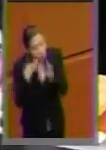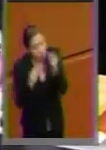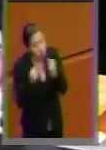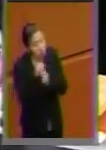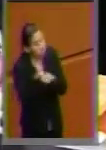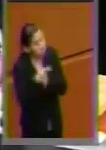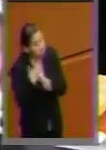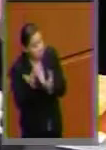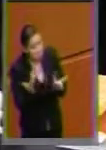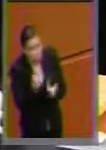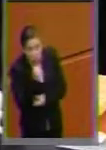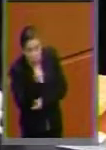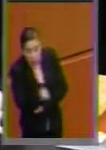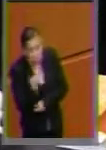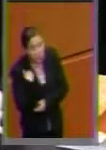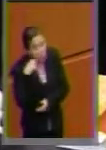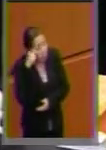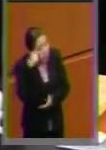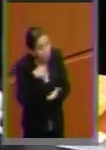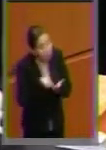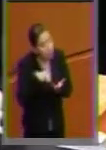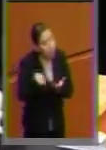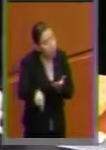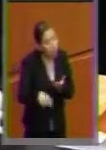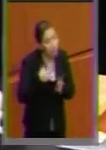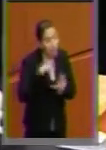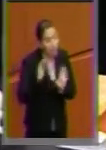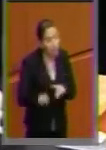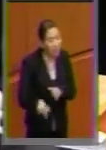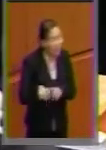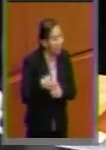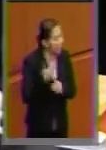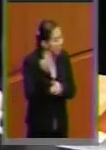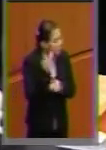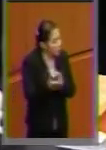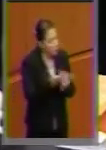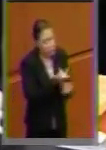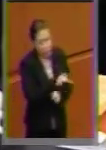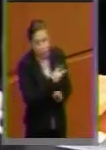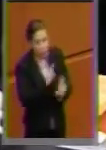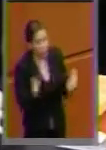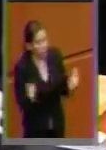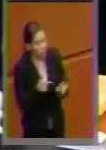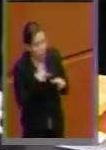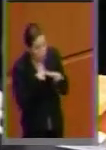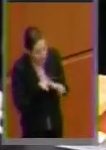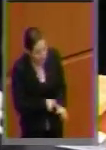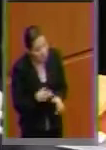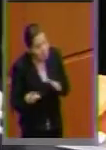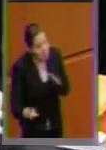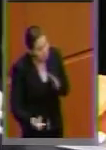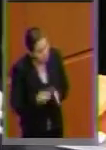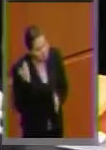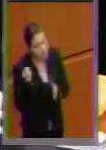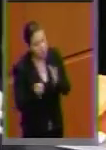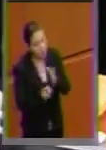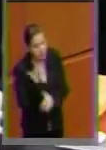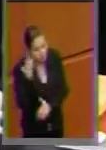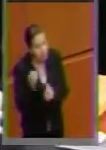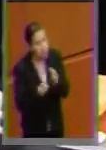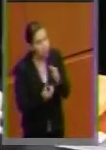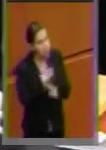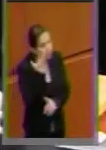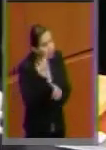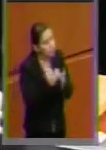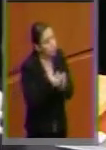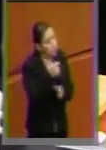con eso o si pensamos que esa etapa ya se culminó hoy a ya pasó no se tienen que ir actualizando de un amento ver